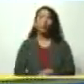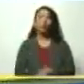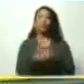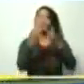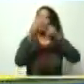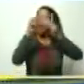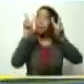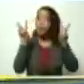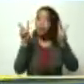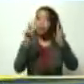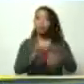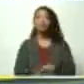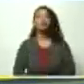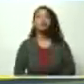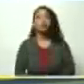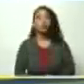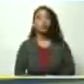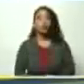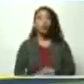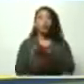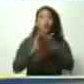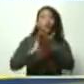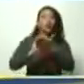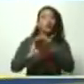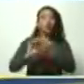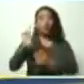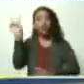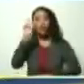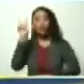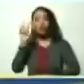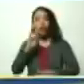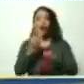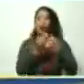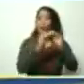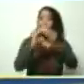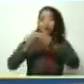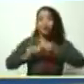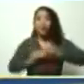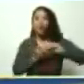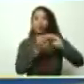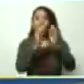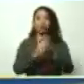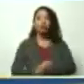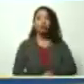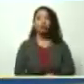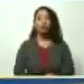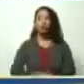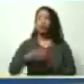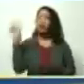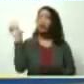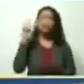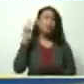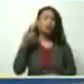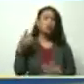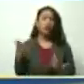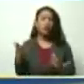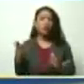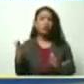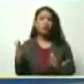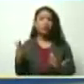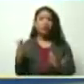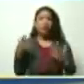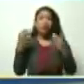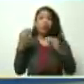paz de la recuperación de Venezuela Venezuela ha sido